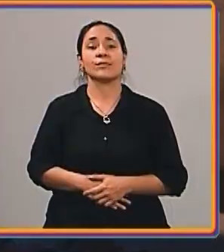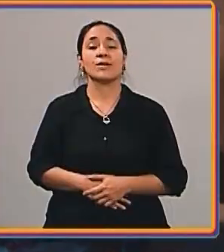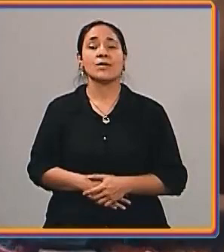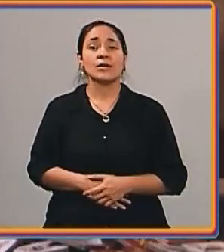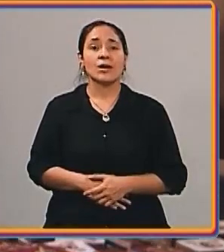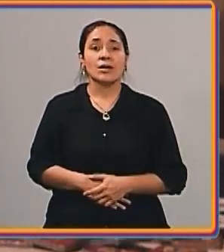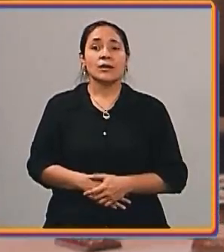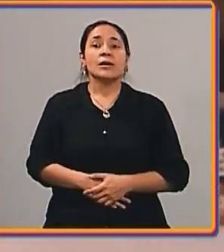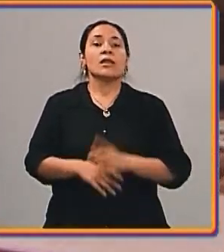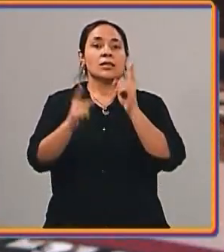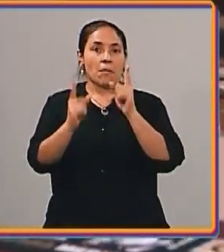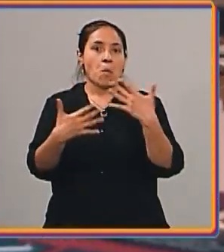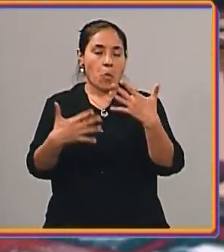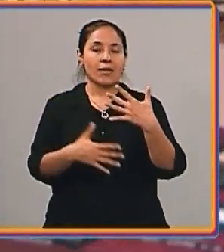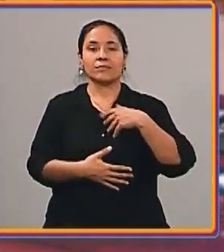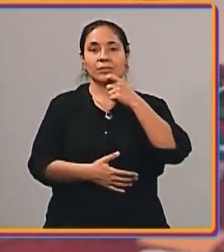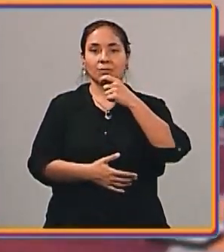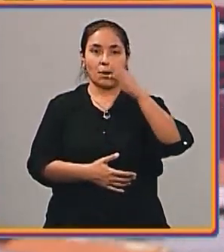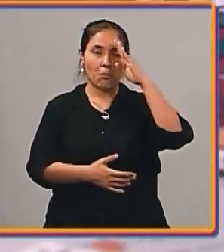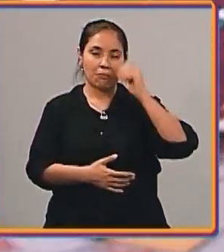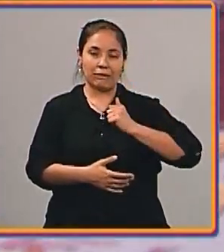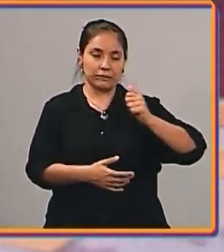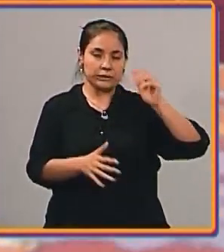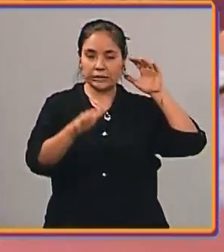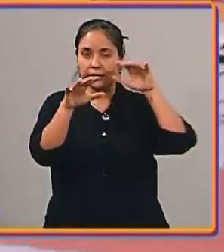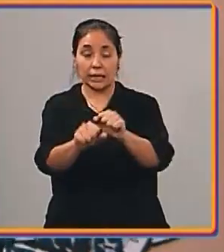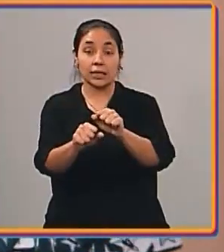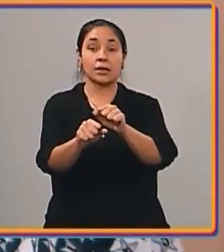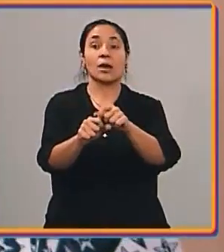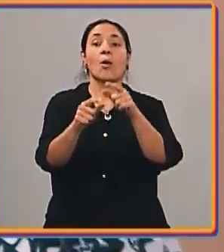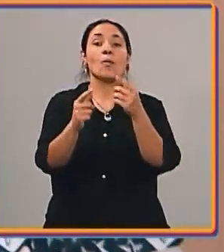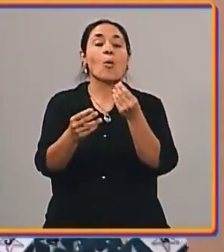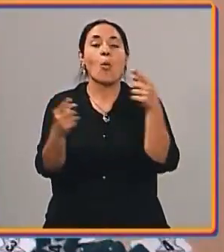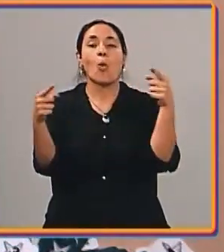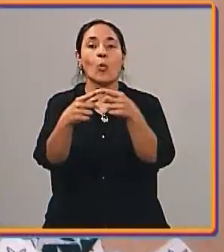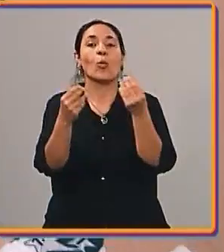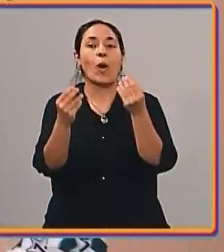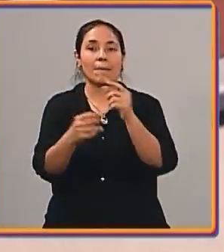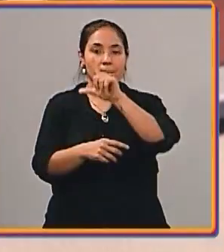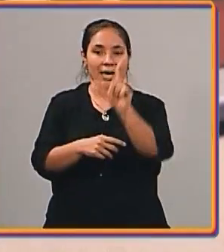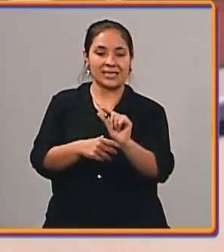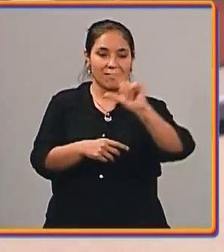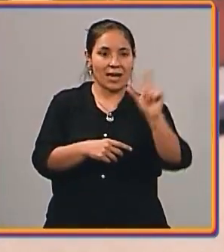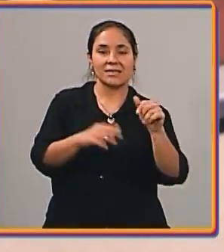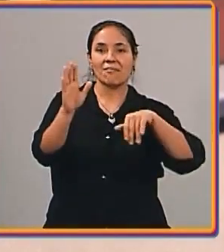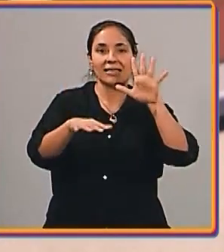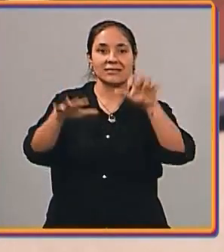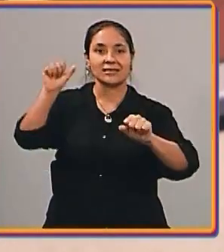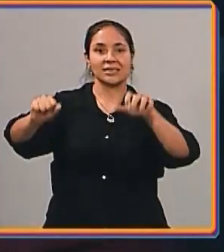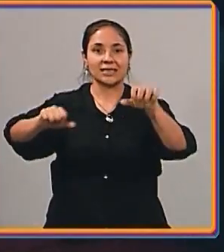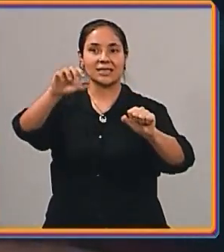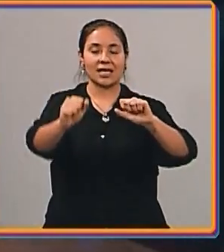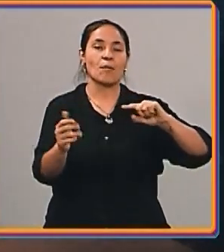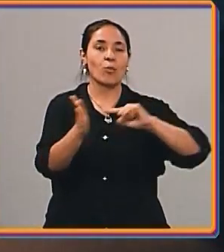También podremos realizar golpes de estado u otras acciones que tienen como fin controlar la mayor cantidad de países y poder sumar